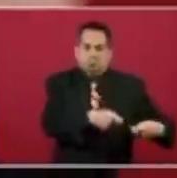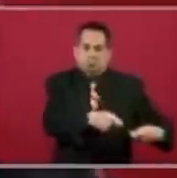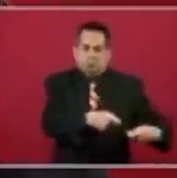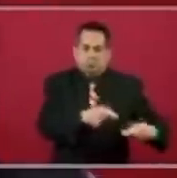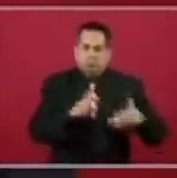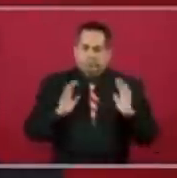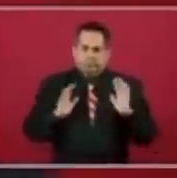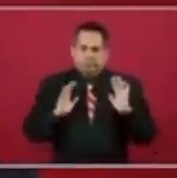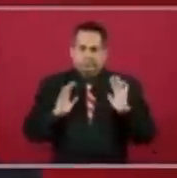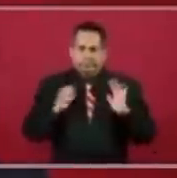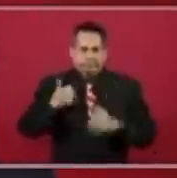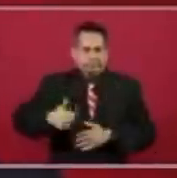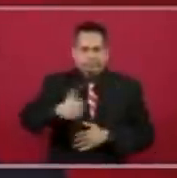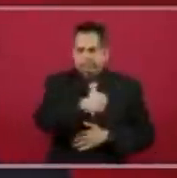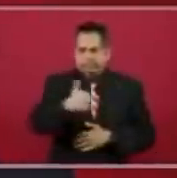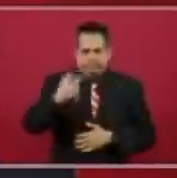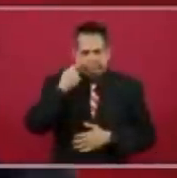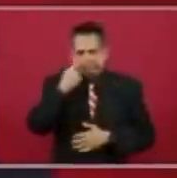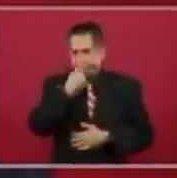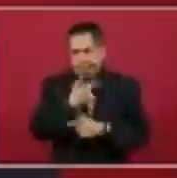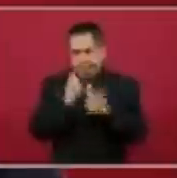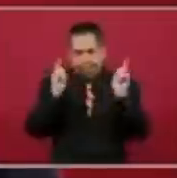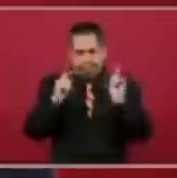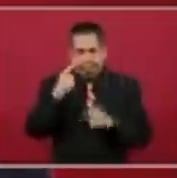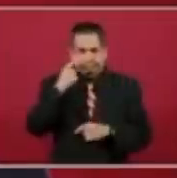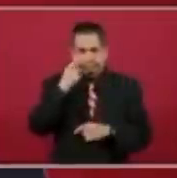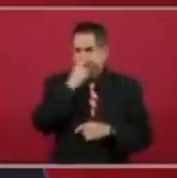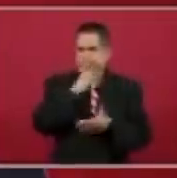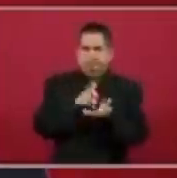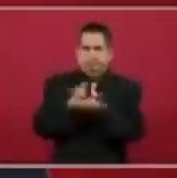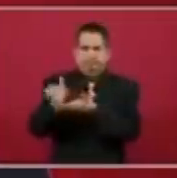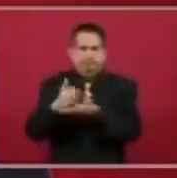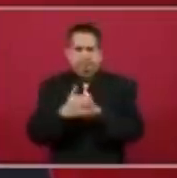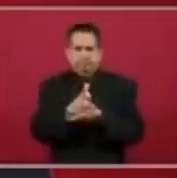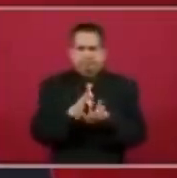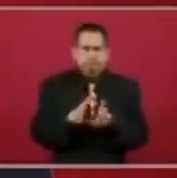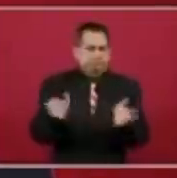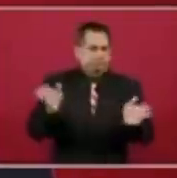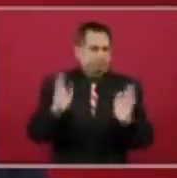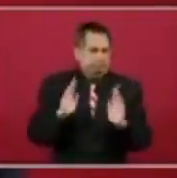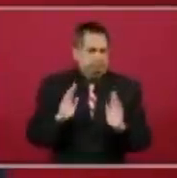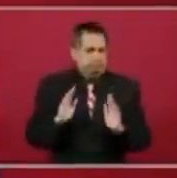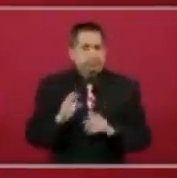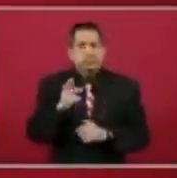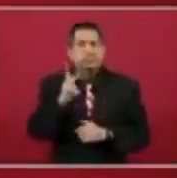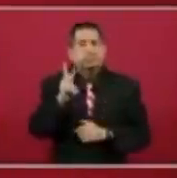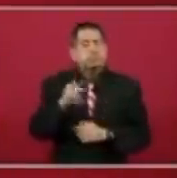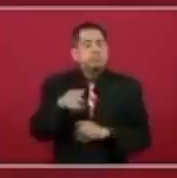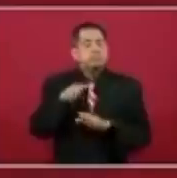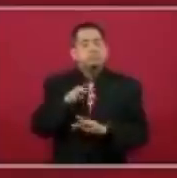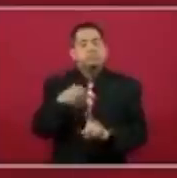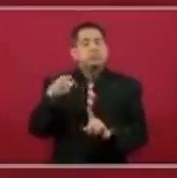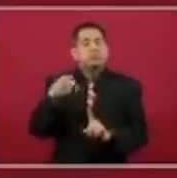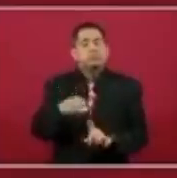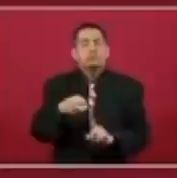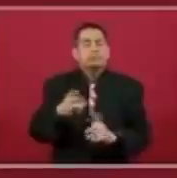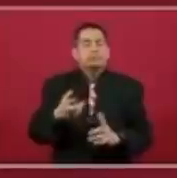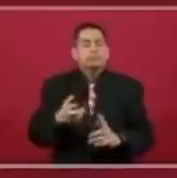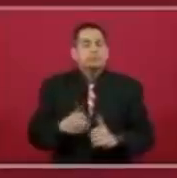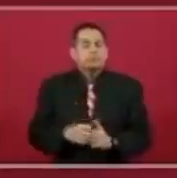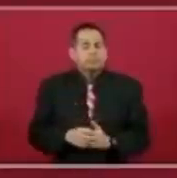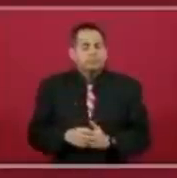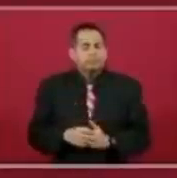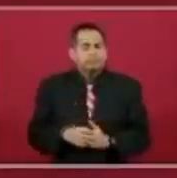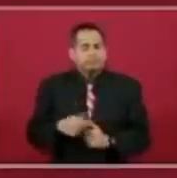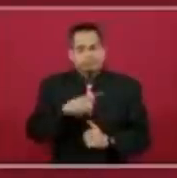Y cada quien que tome su camino. Pero en esto hay